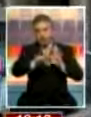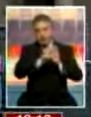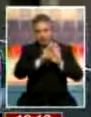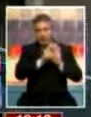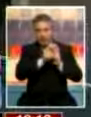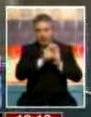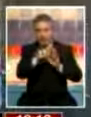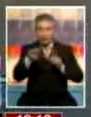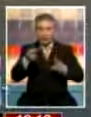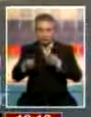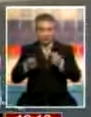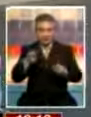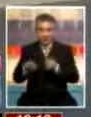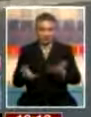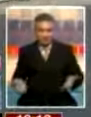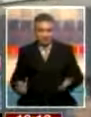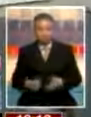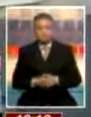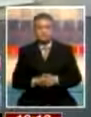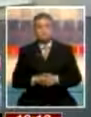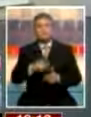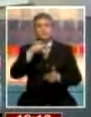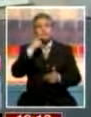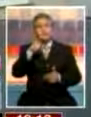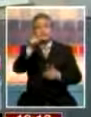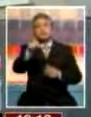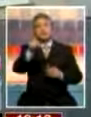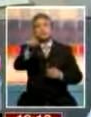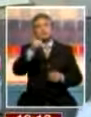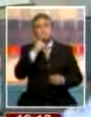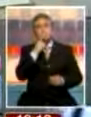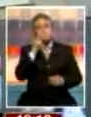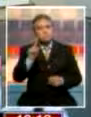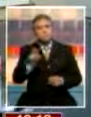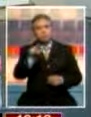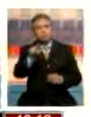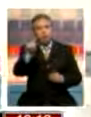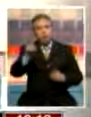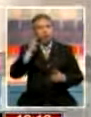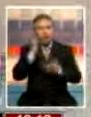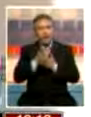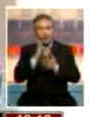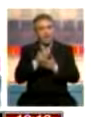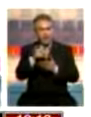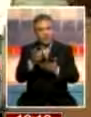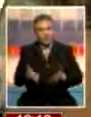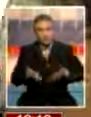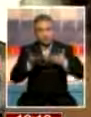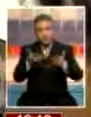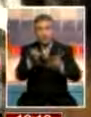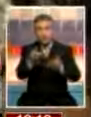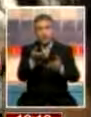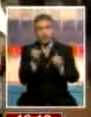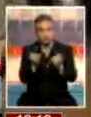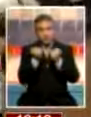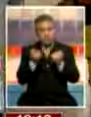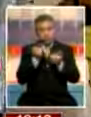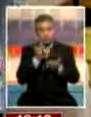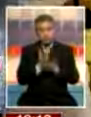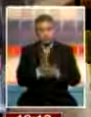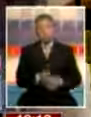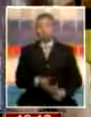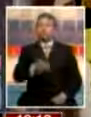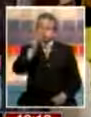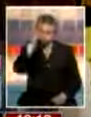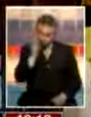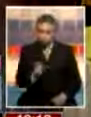no, usted me mencionaba los aspectos, las clínicas no están obligadas a entregar la información que ustedes les están pidiendo. Por supuesto que